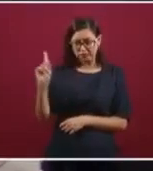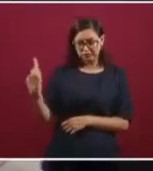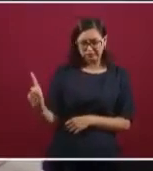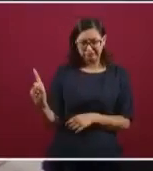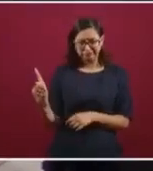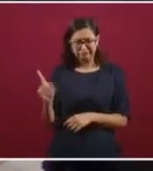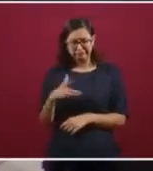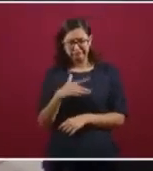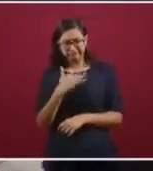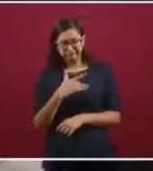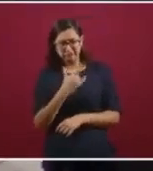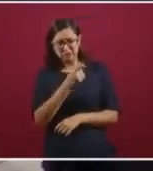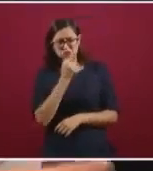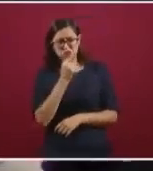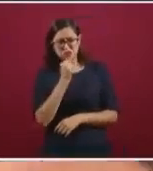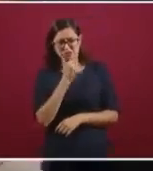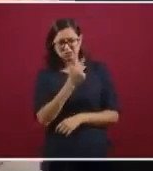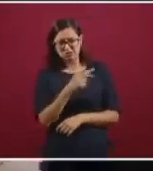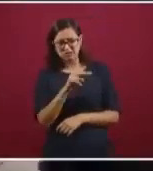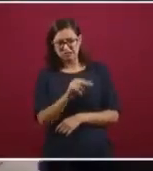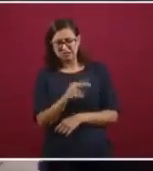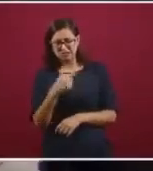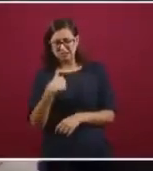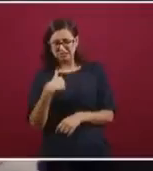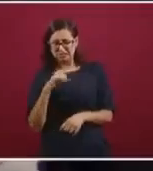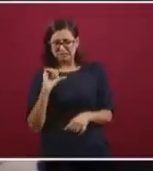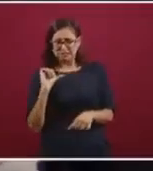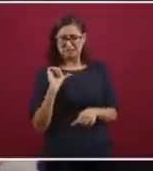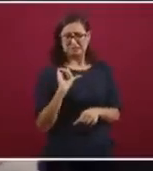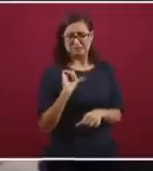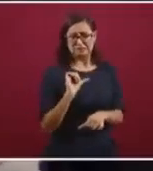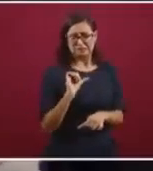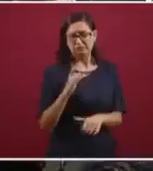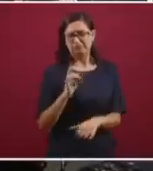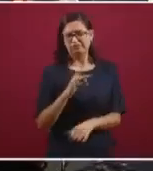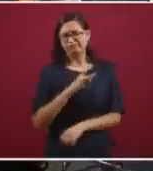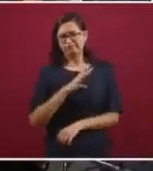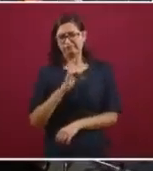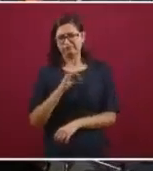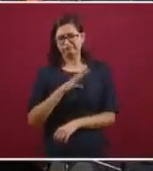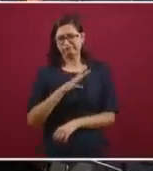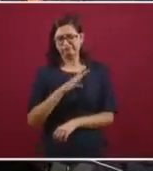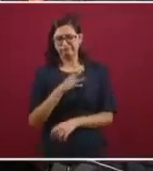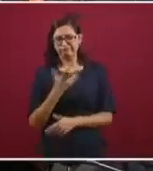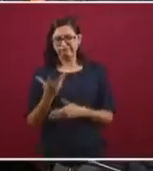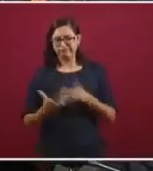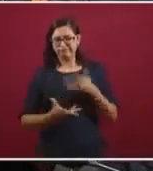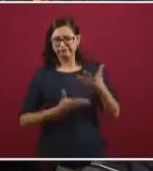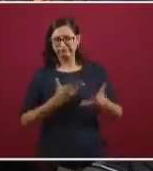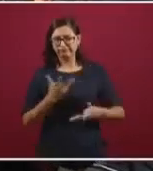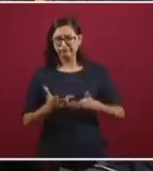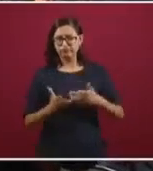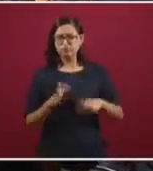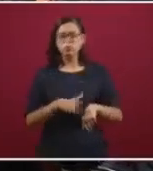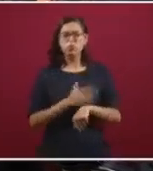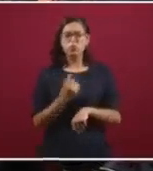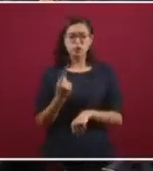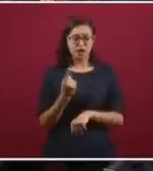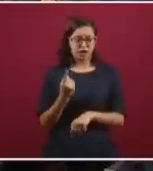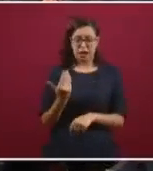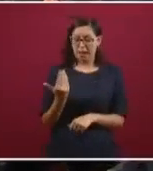Guardia Nacional sin correr riesgo? Esto lo pregunto porque apenas aquí en la Ciudad de México elementos de